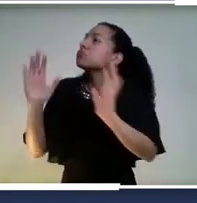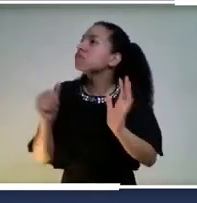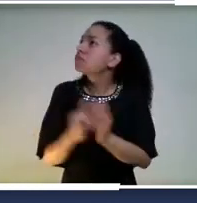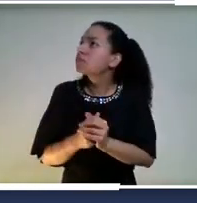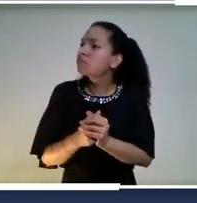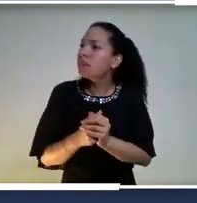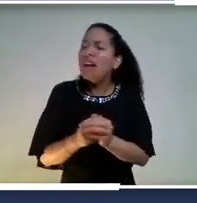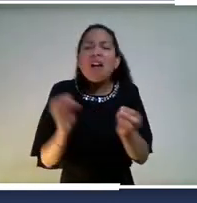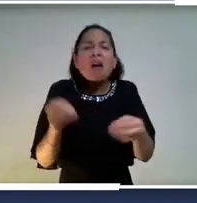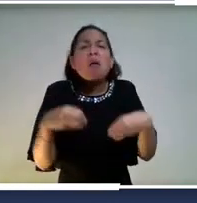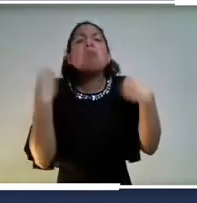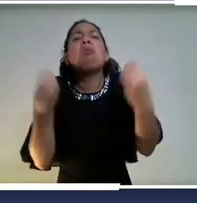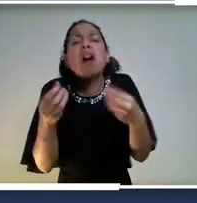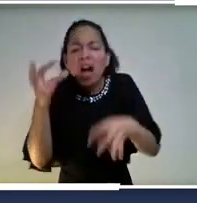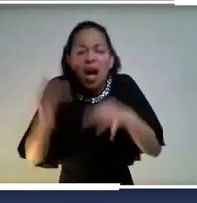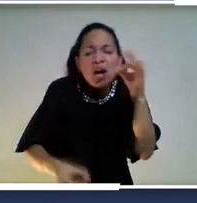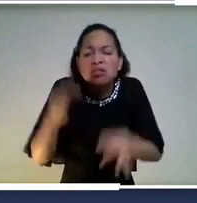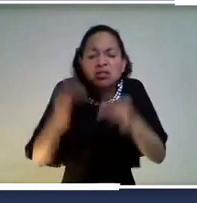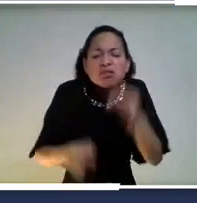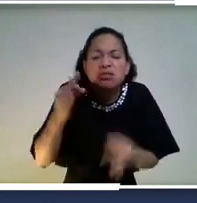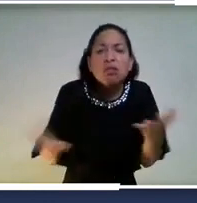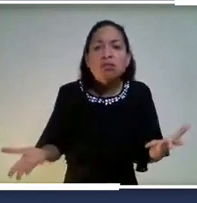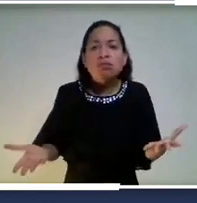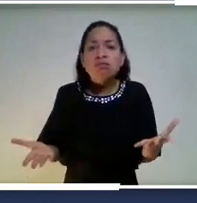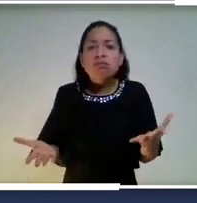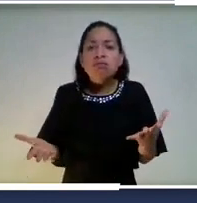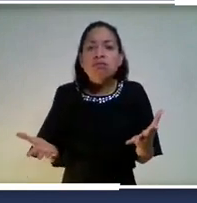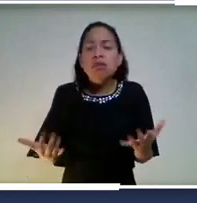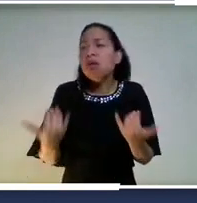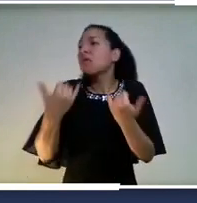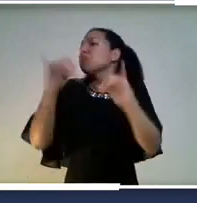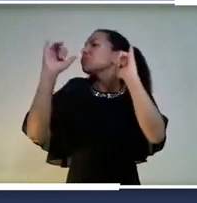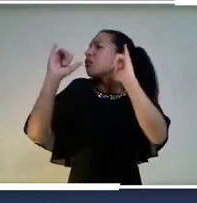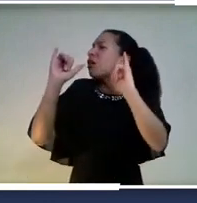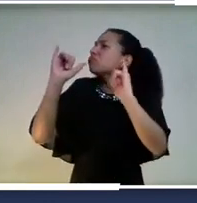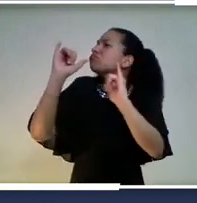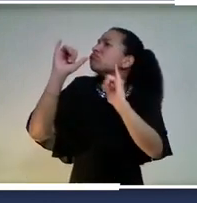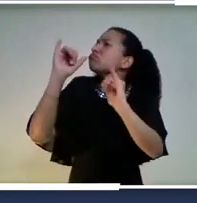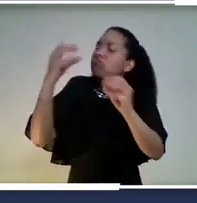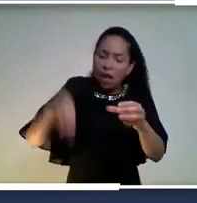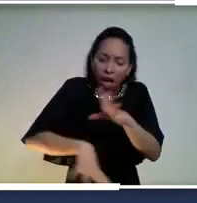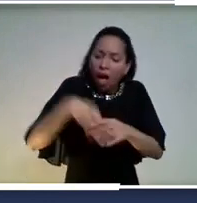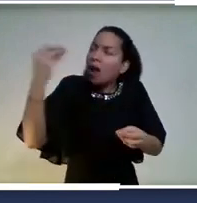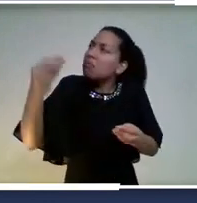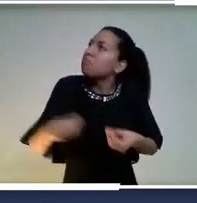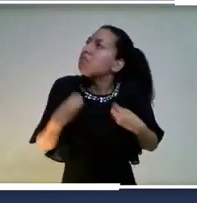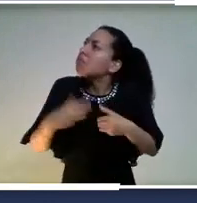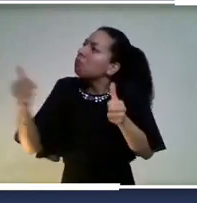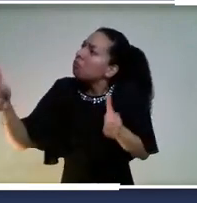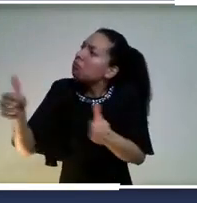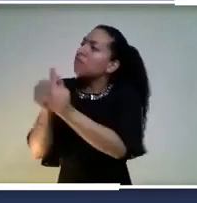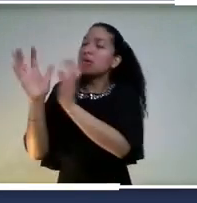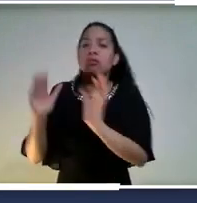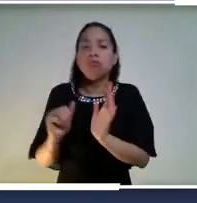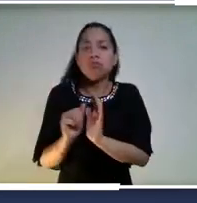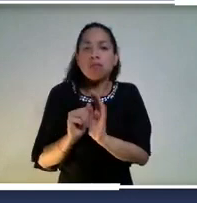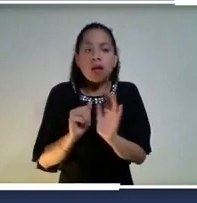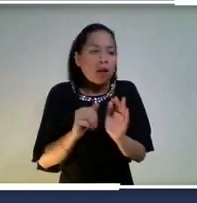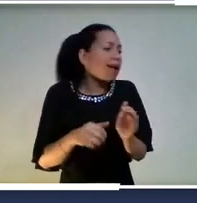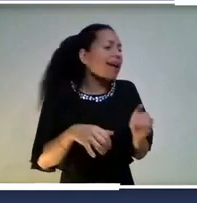si ya ha recibido sobre compense su castigo y así podemos decir verdad tras verdad del sábado la ley de dios las todas las